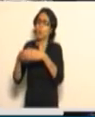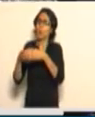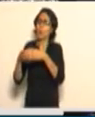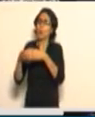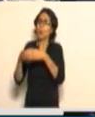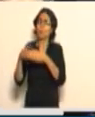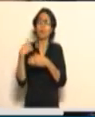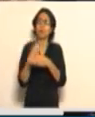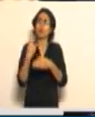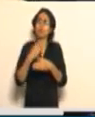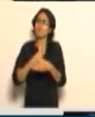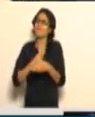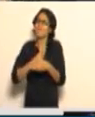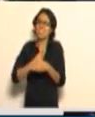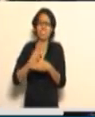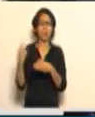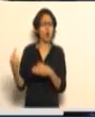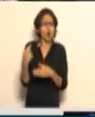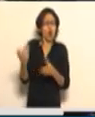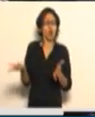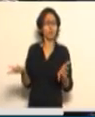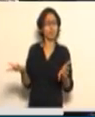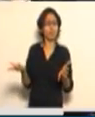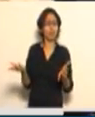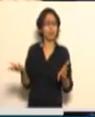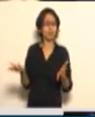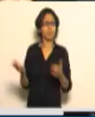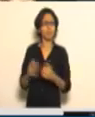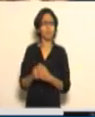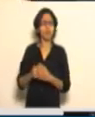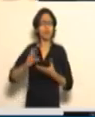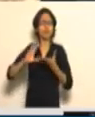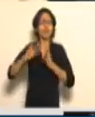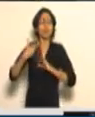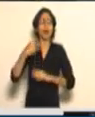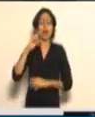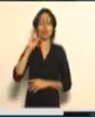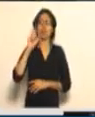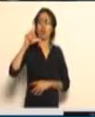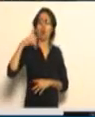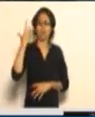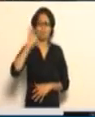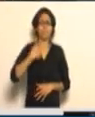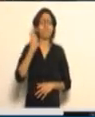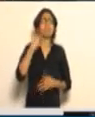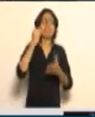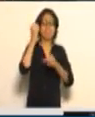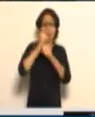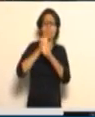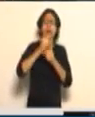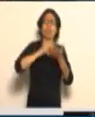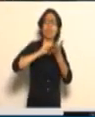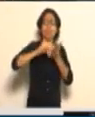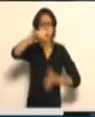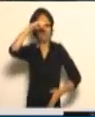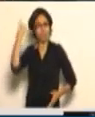sentirnos agraviados en nuestro rol, carácter de diputados y diputadas de la